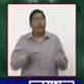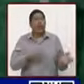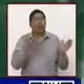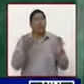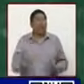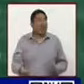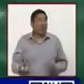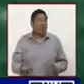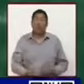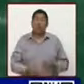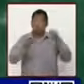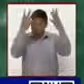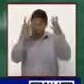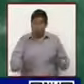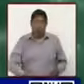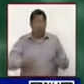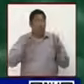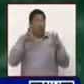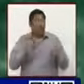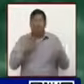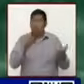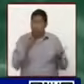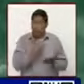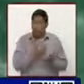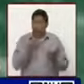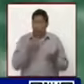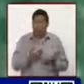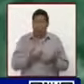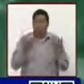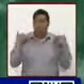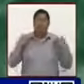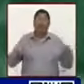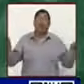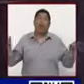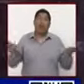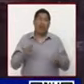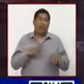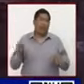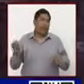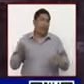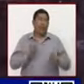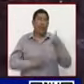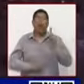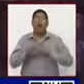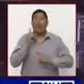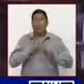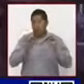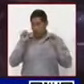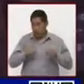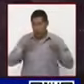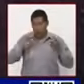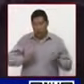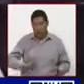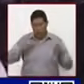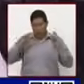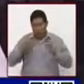mueren, muchos de ellos no llegan, digamos, a ese estado de ángel y algunos incluso pueden